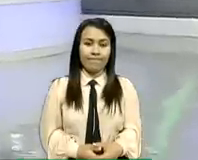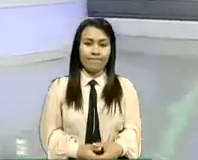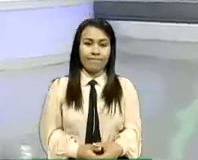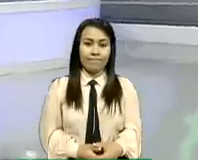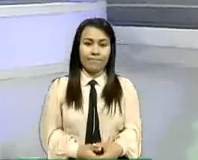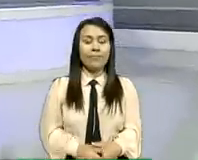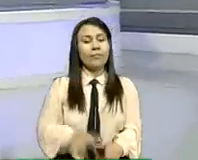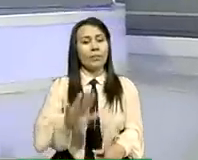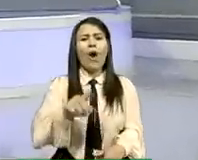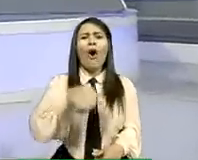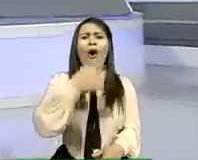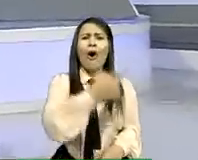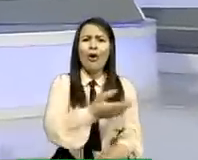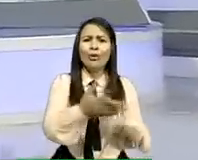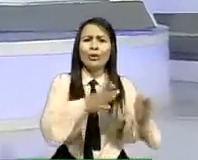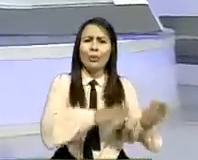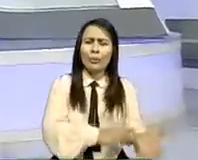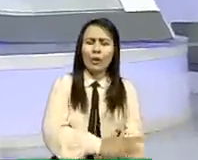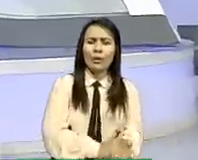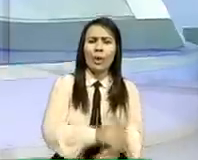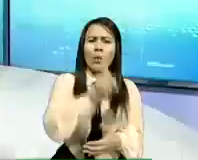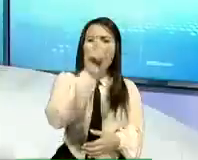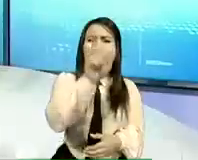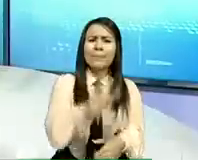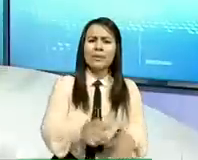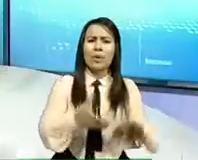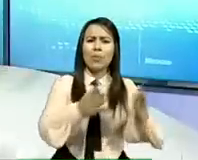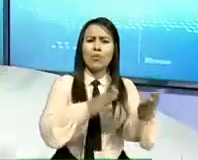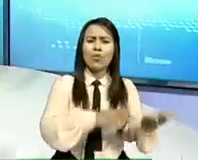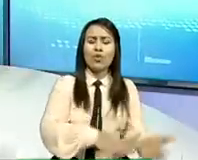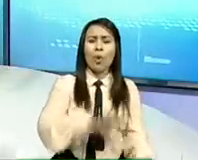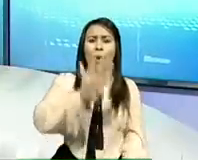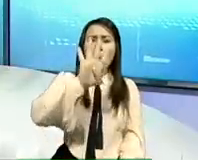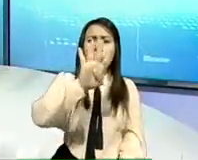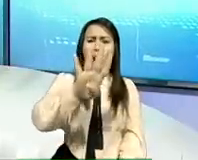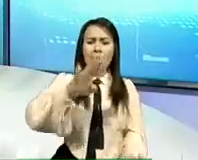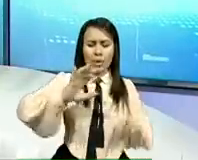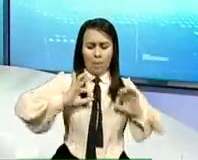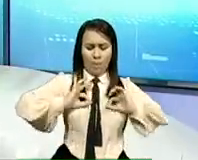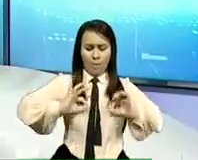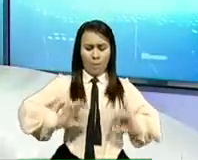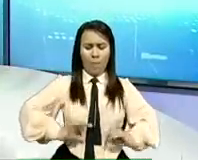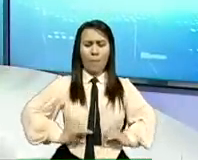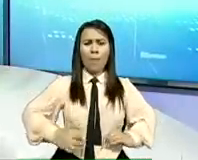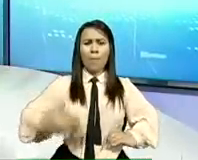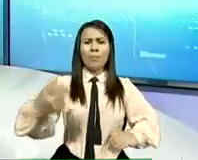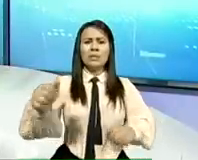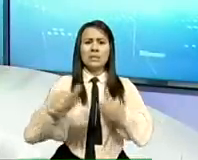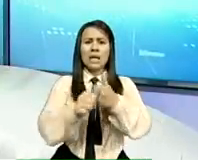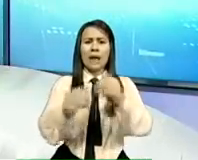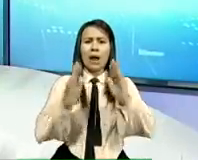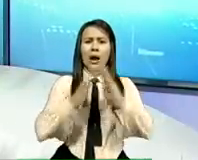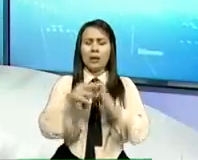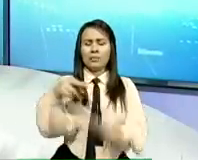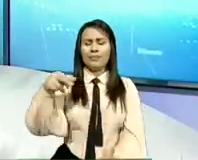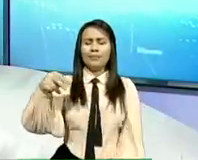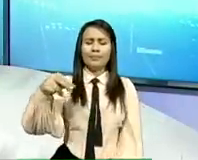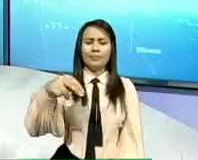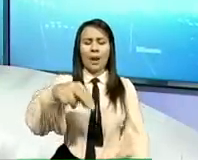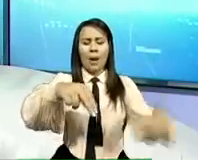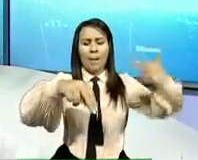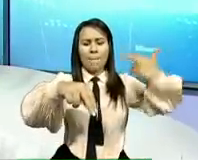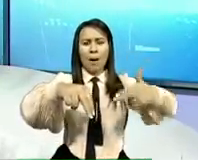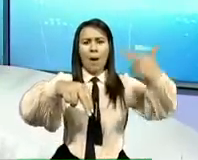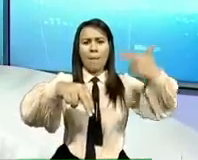Y otro crimen más, un ciudadano fue asesinado de 4 disparos a pocas cuadras de su casa en el suroeste